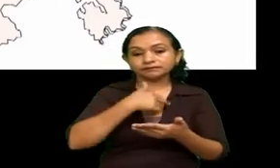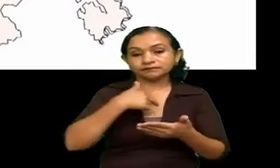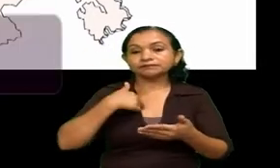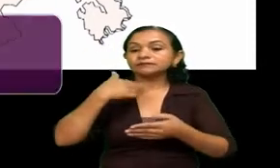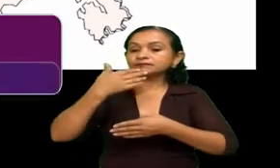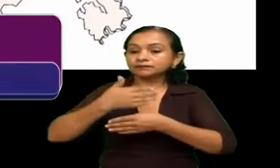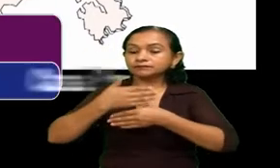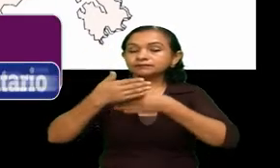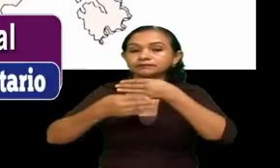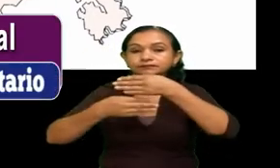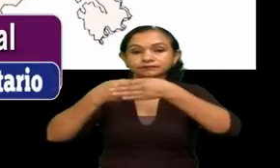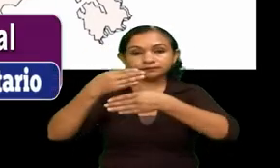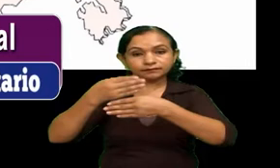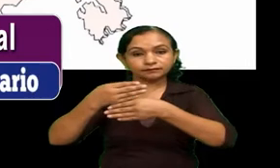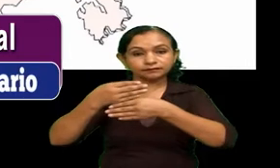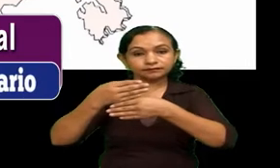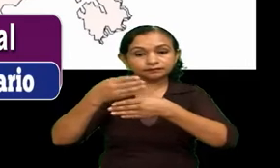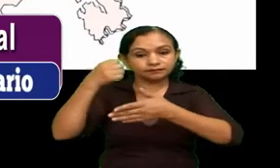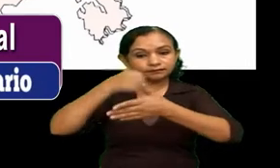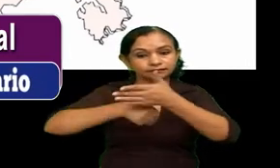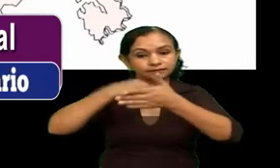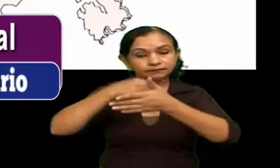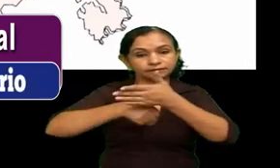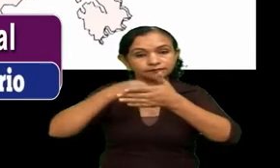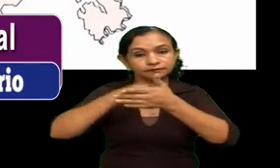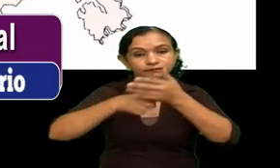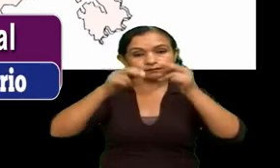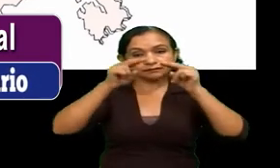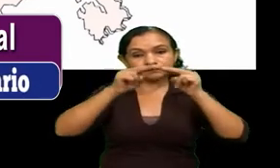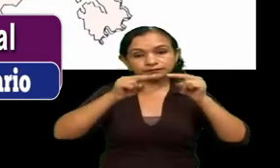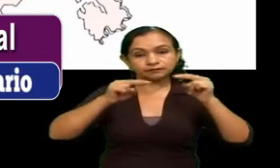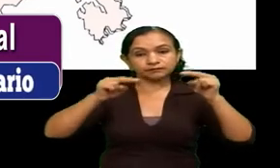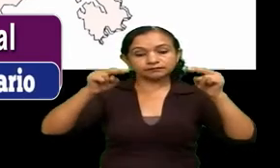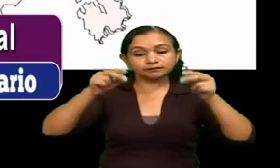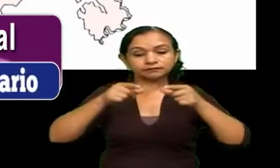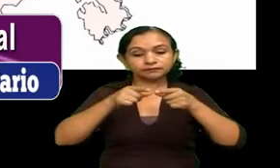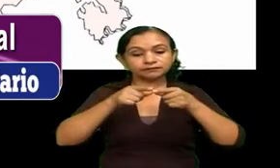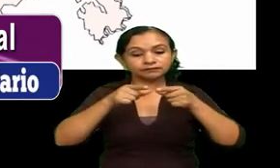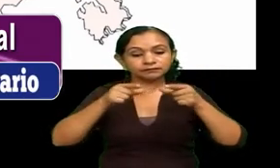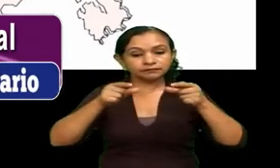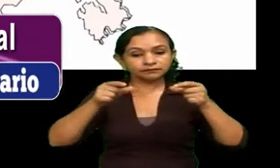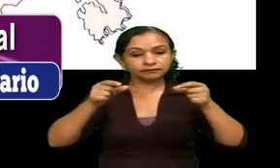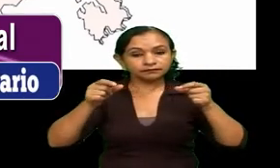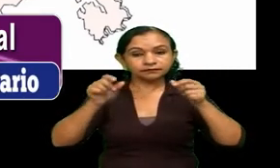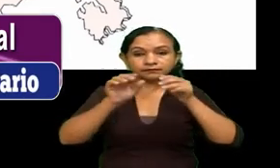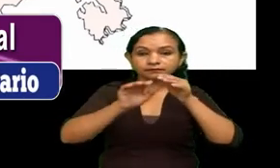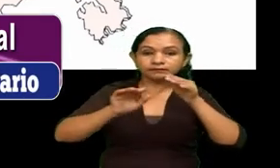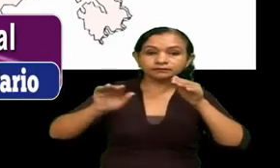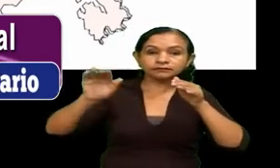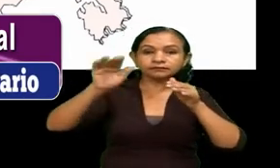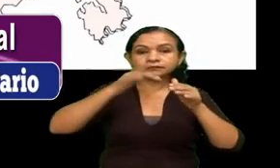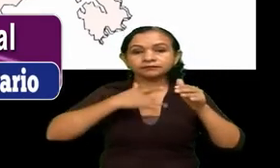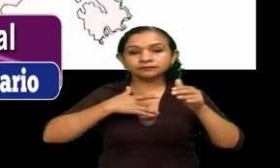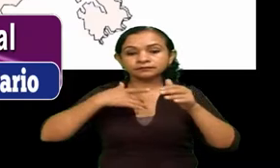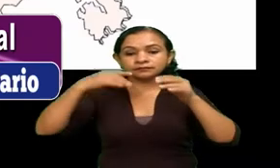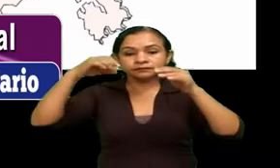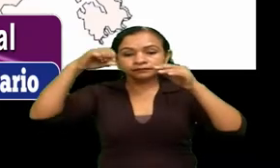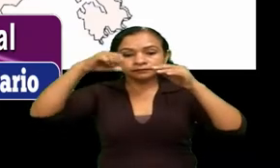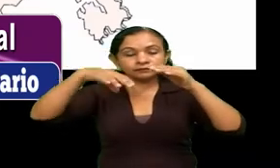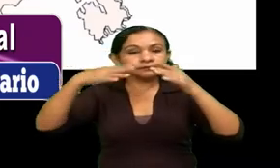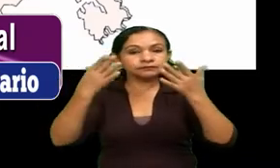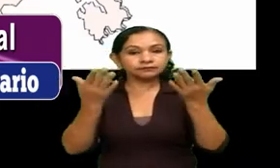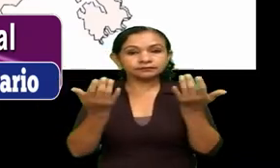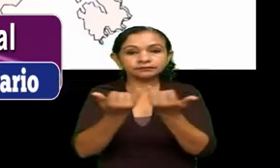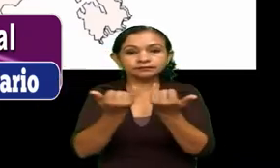para fortalecer el suministro de energía en lo que es Managua, que es la mayor demanda del país. De igual manera tenemos